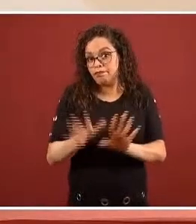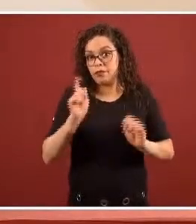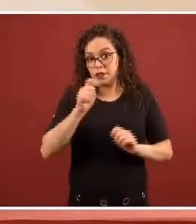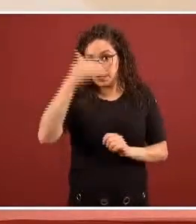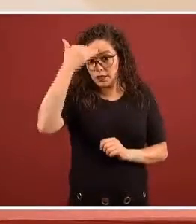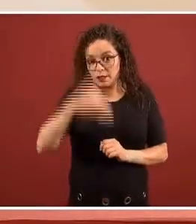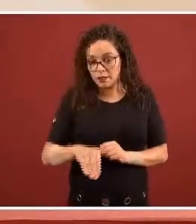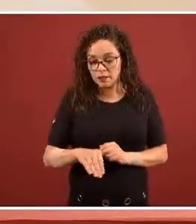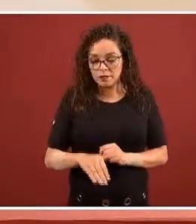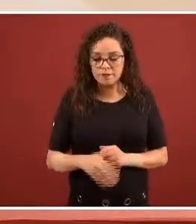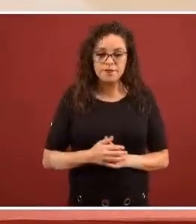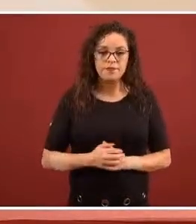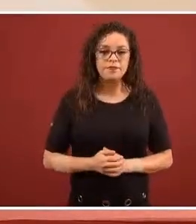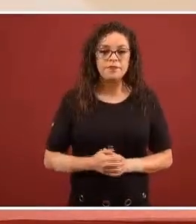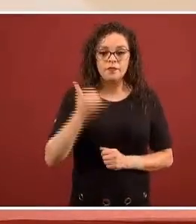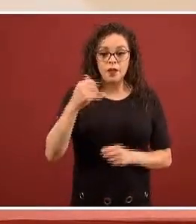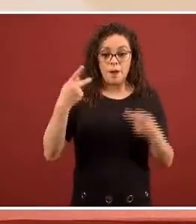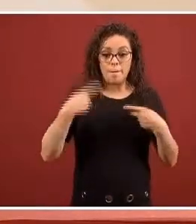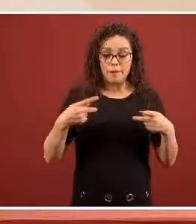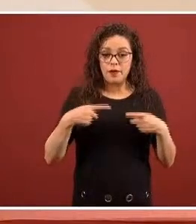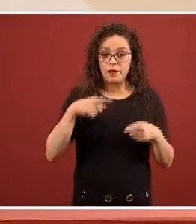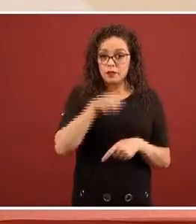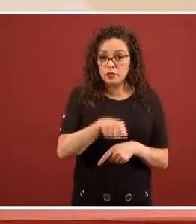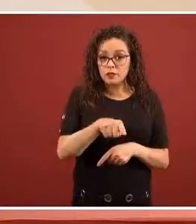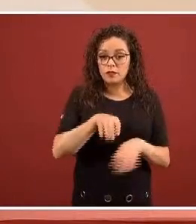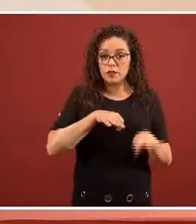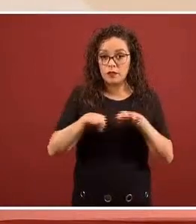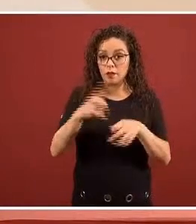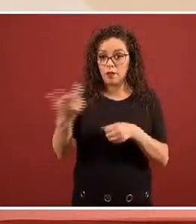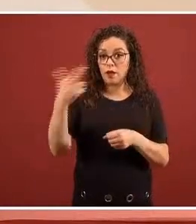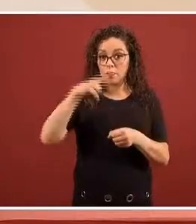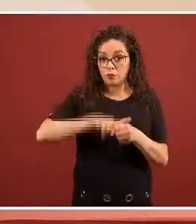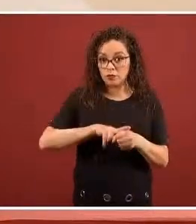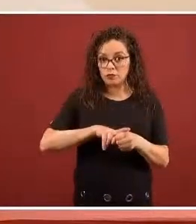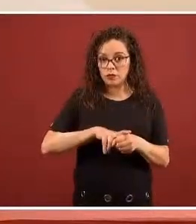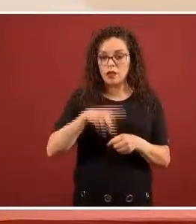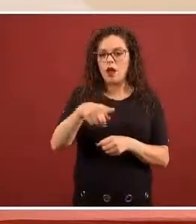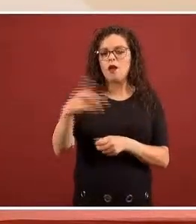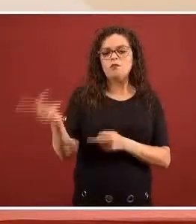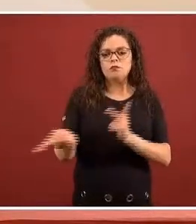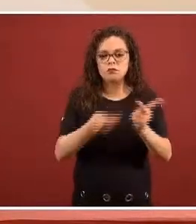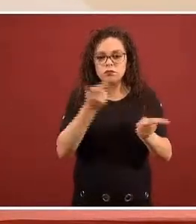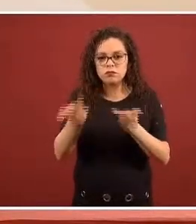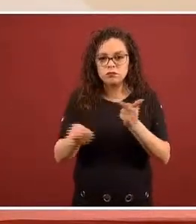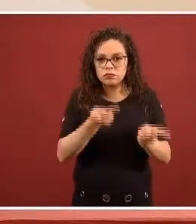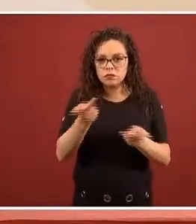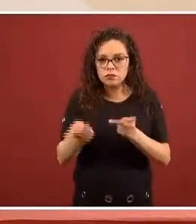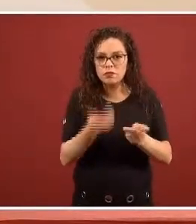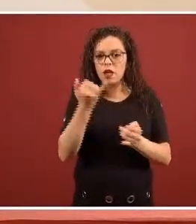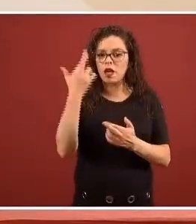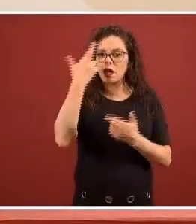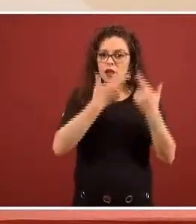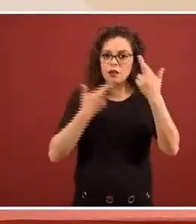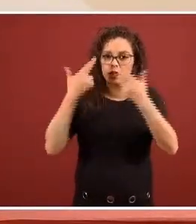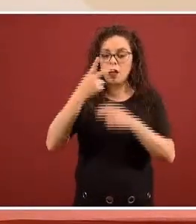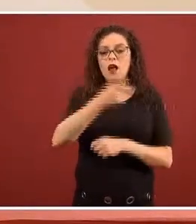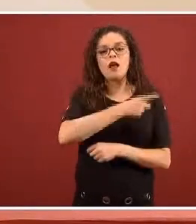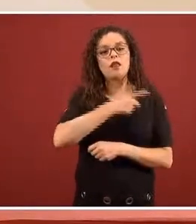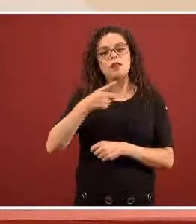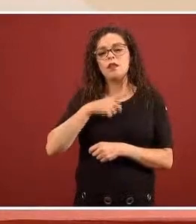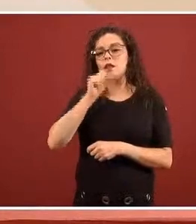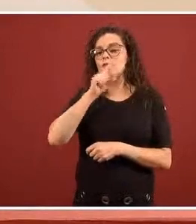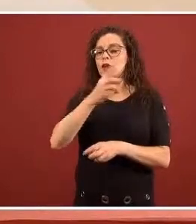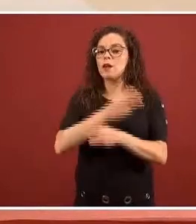equipo de salud que le va a entrevistar o que le va a revisar también tiene que tener equipos de protección personal. No